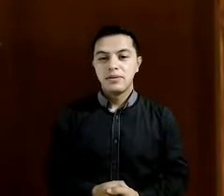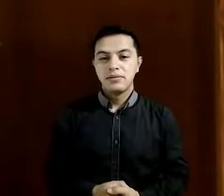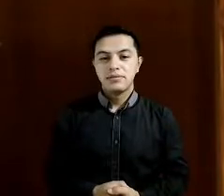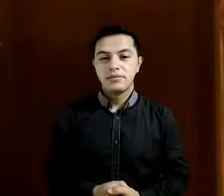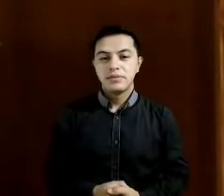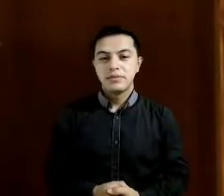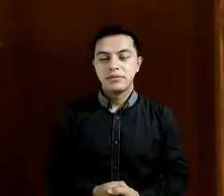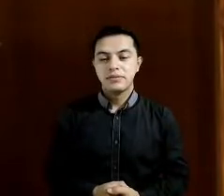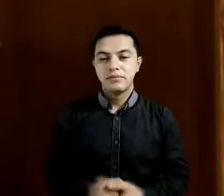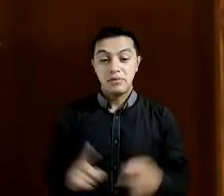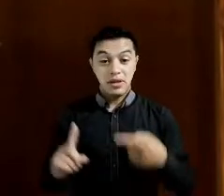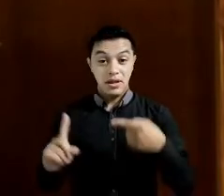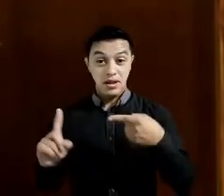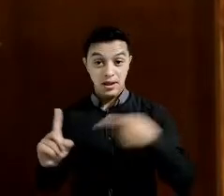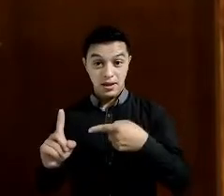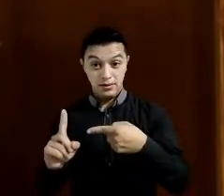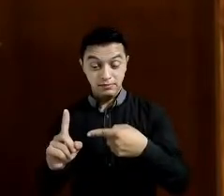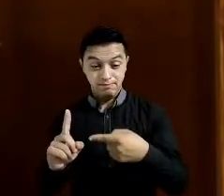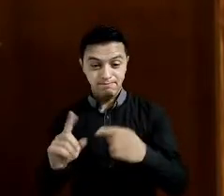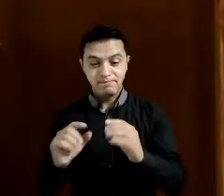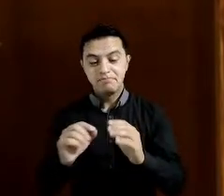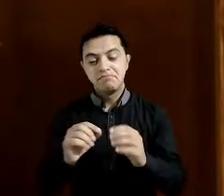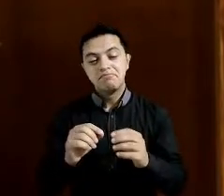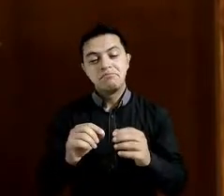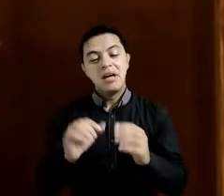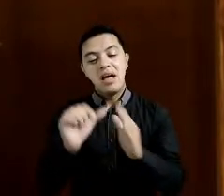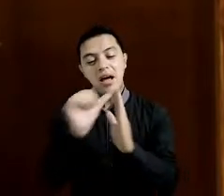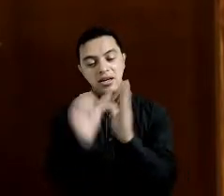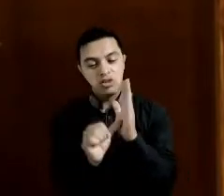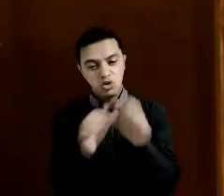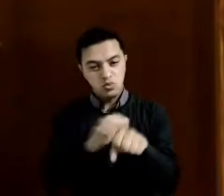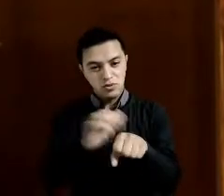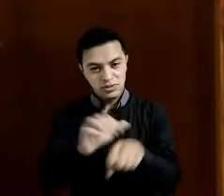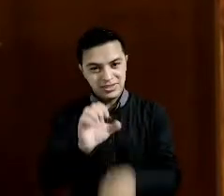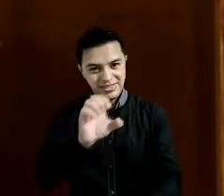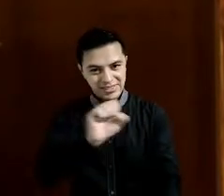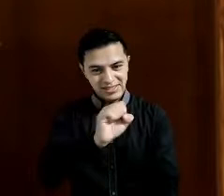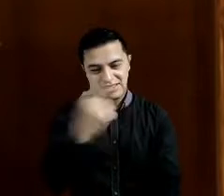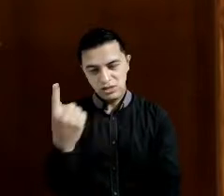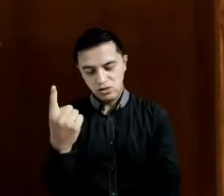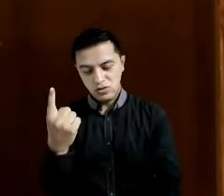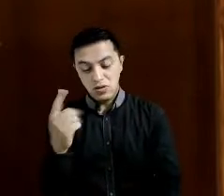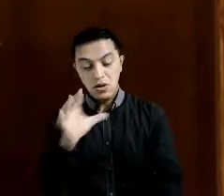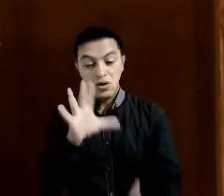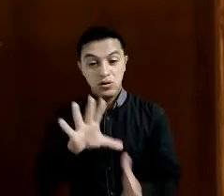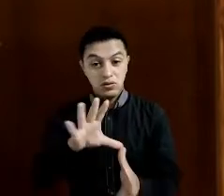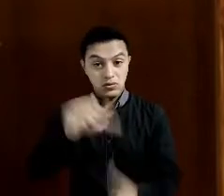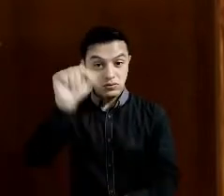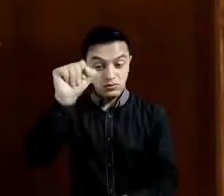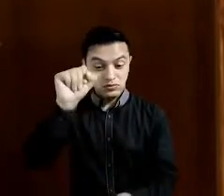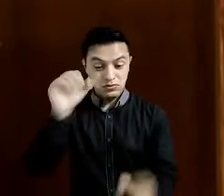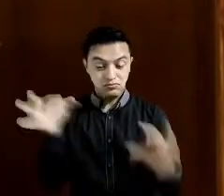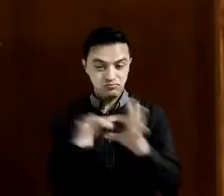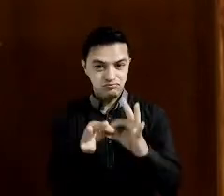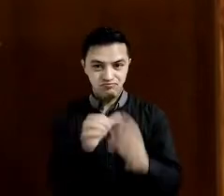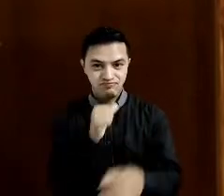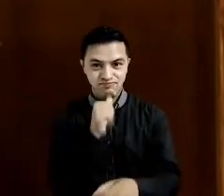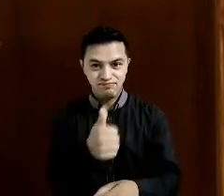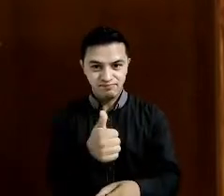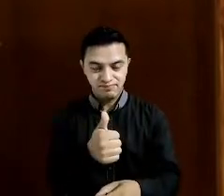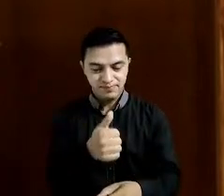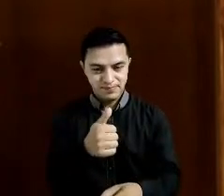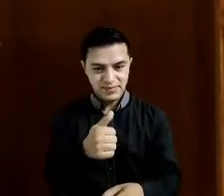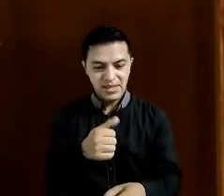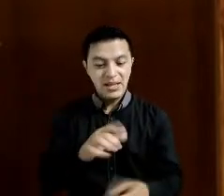inconstitucionales los artículos 60 y 61 de la Ley General del Sistema para la Carrera de las